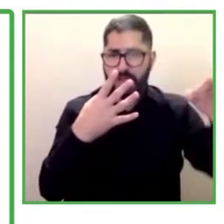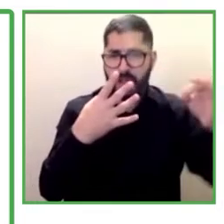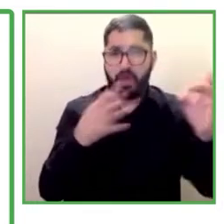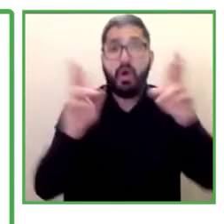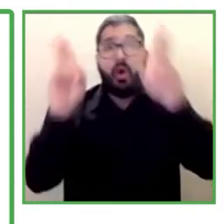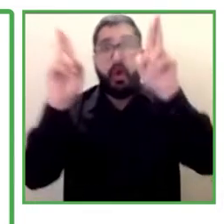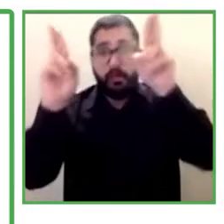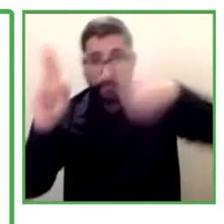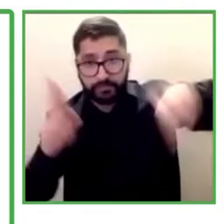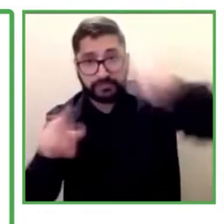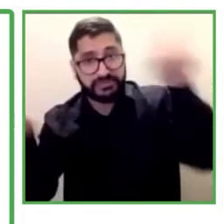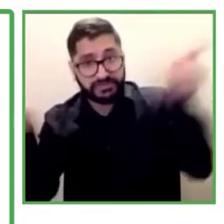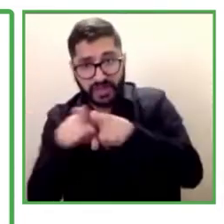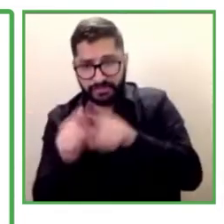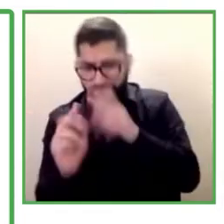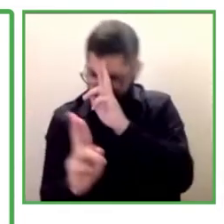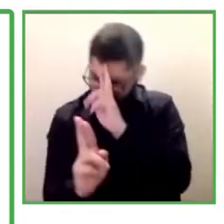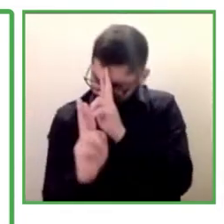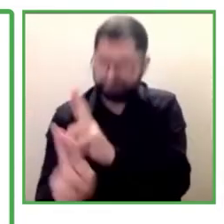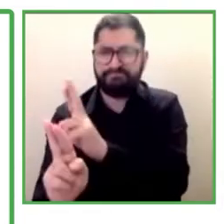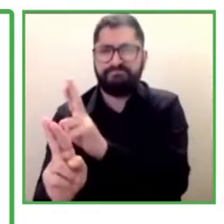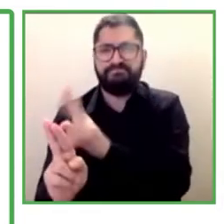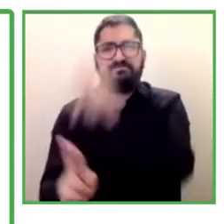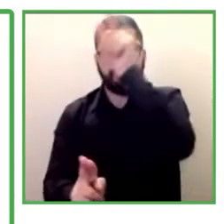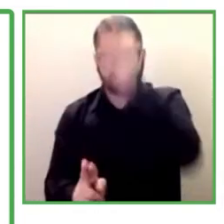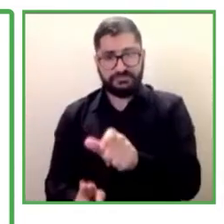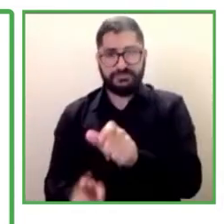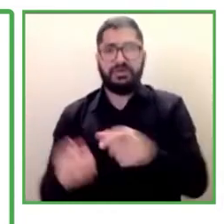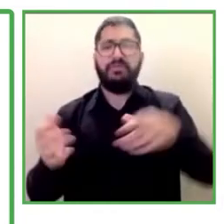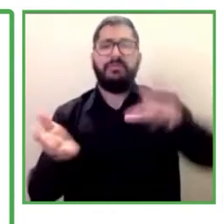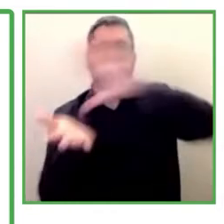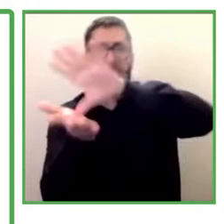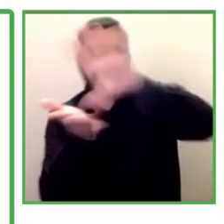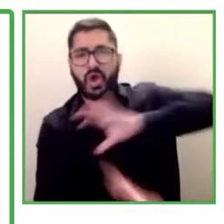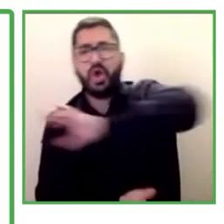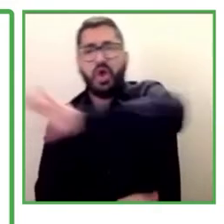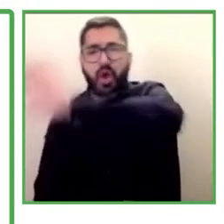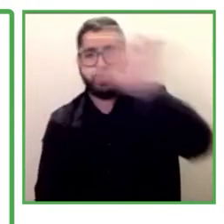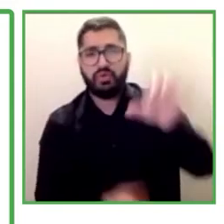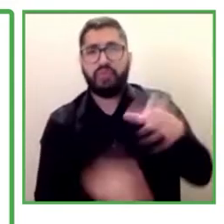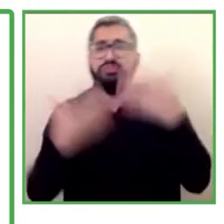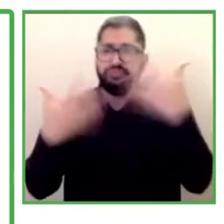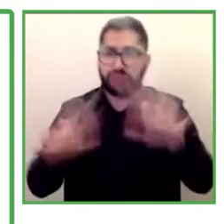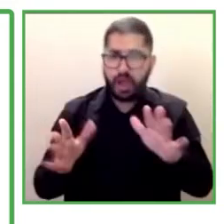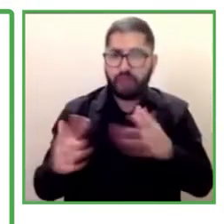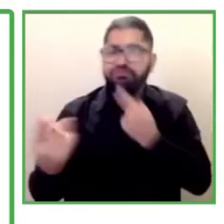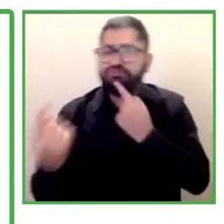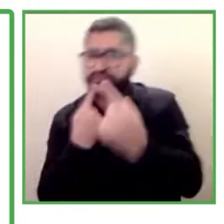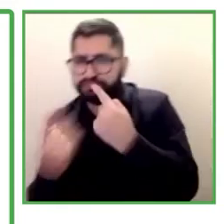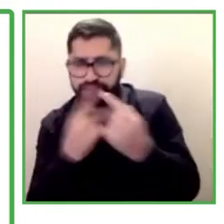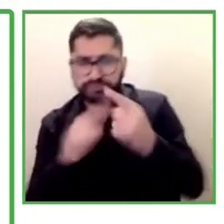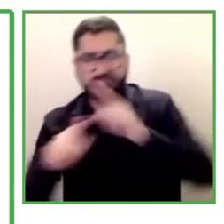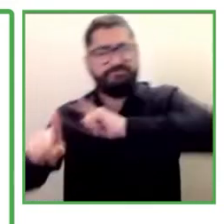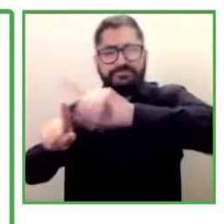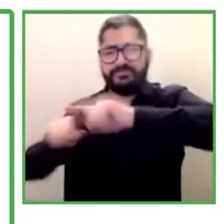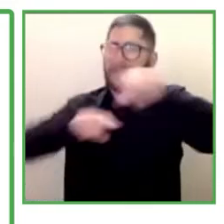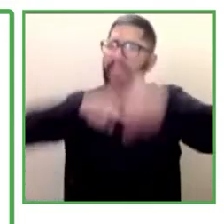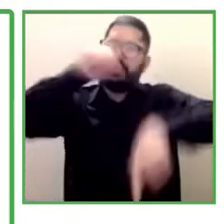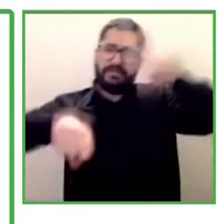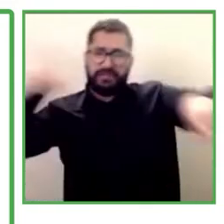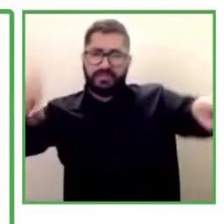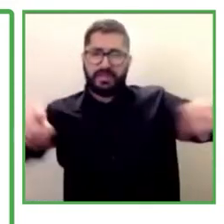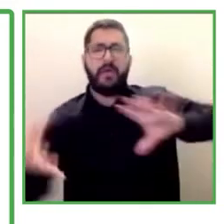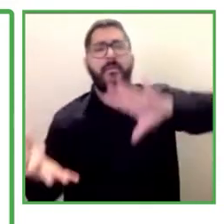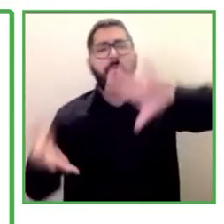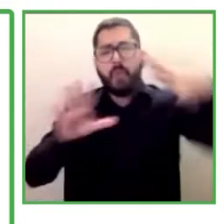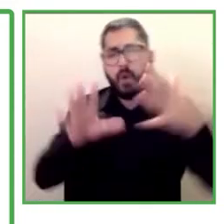llegar a un país en donde, por supuesto, ya habían diferentes prácticas de inclusión laboral y poder, conjuntamente